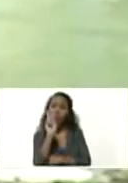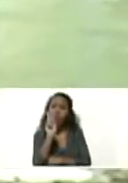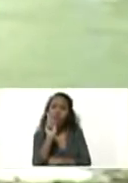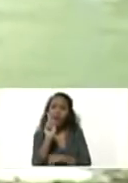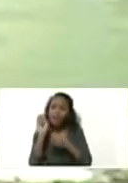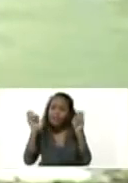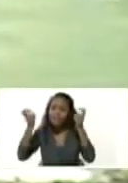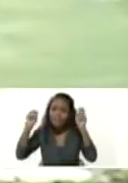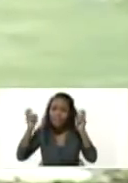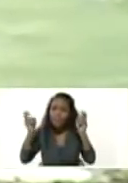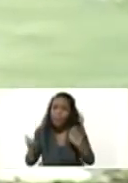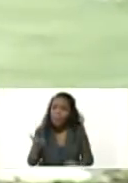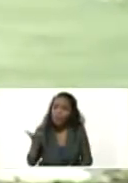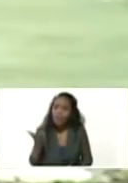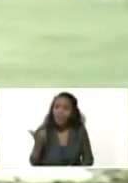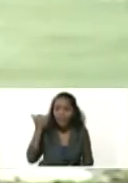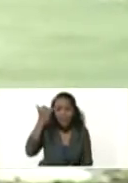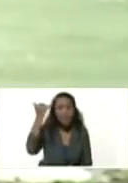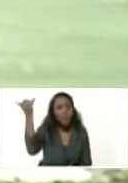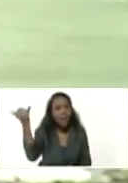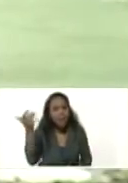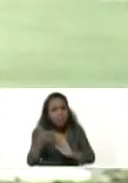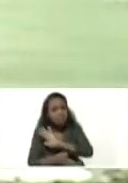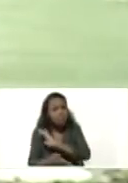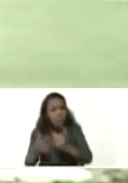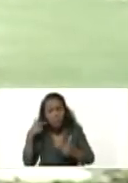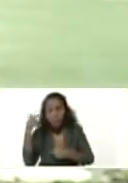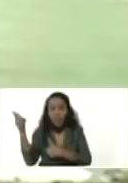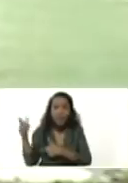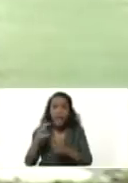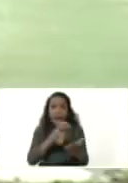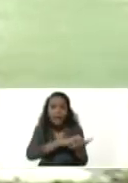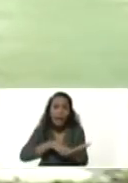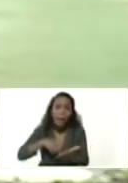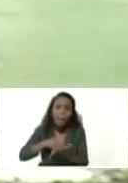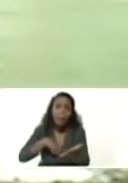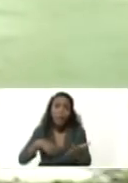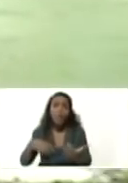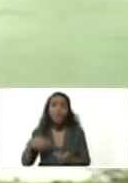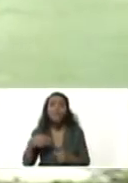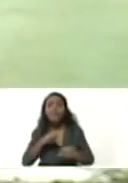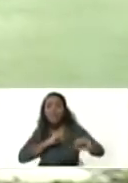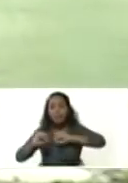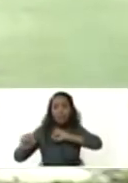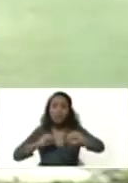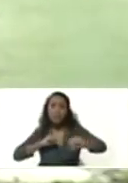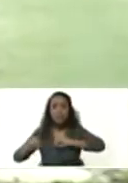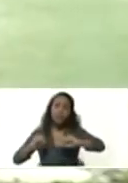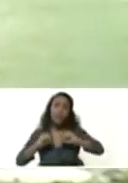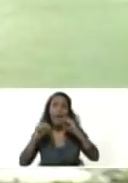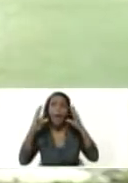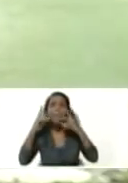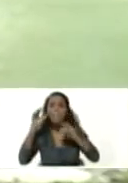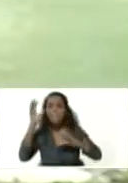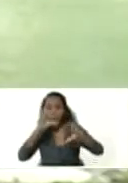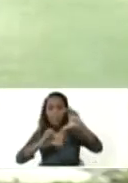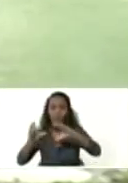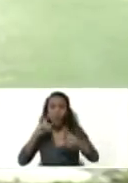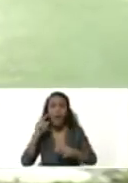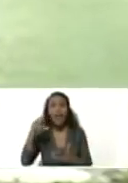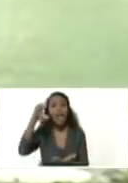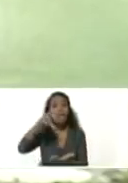de los métodos ideales o el campo de acción, de experimento, ha sido el Estado